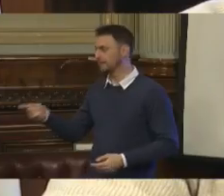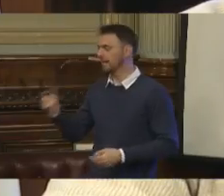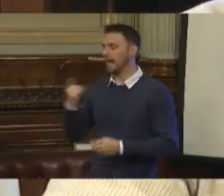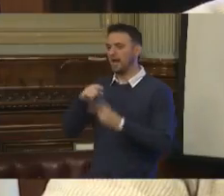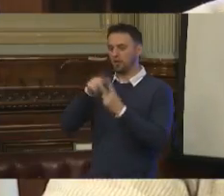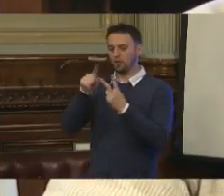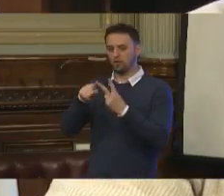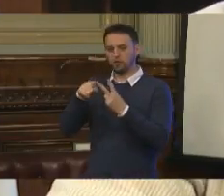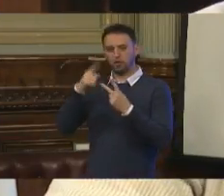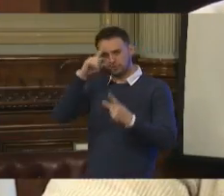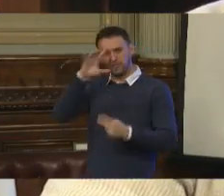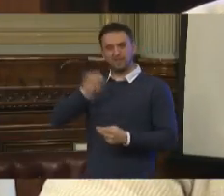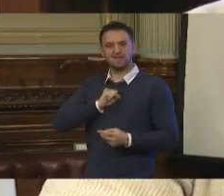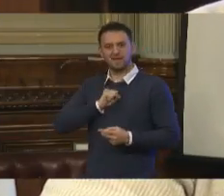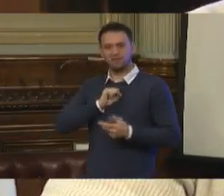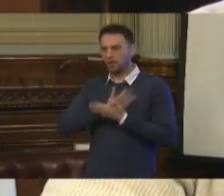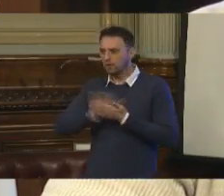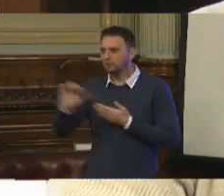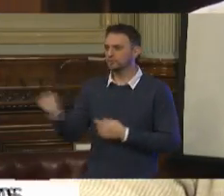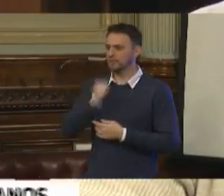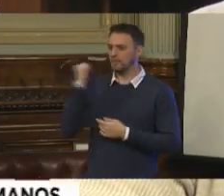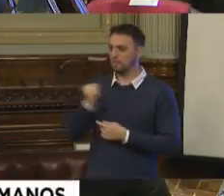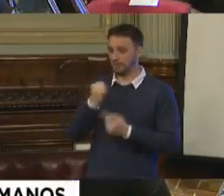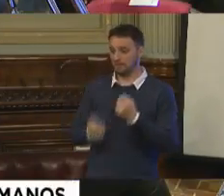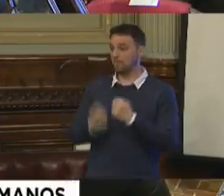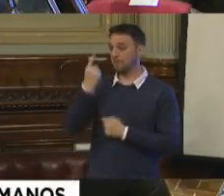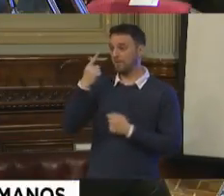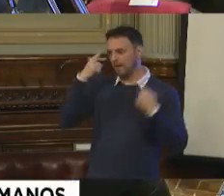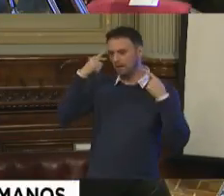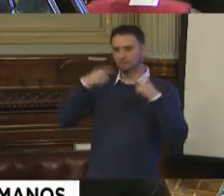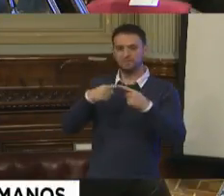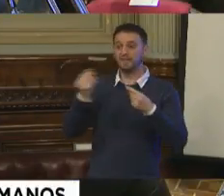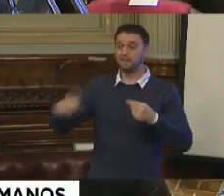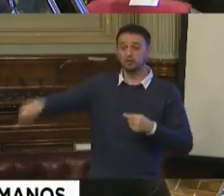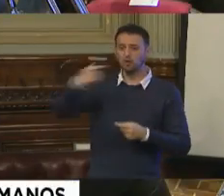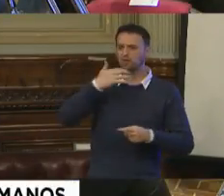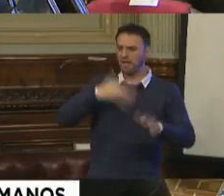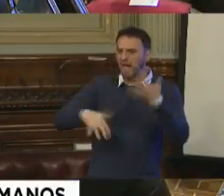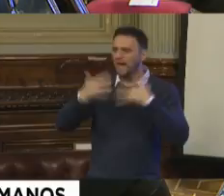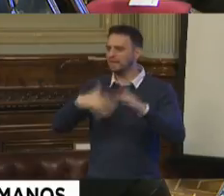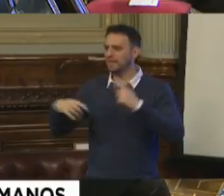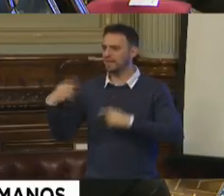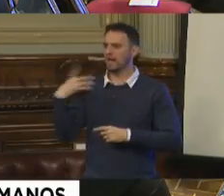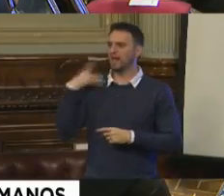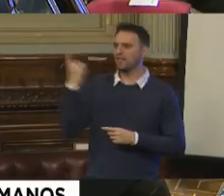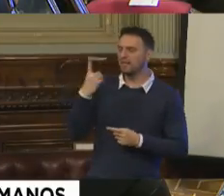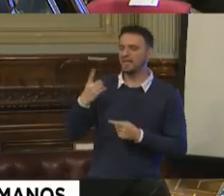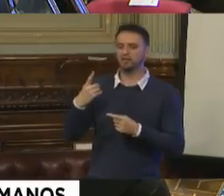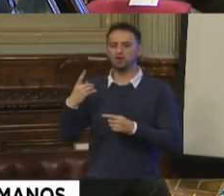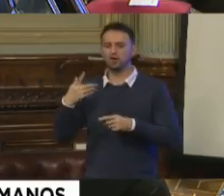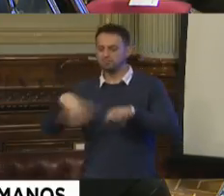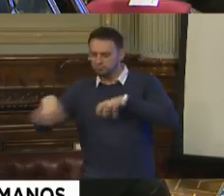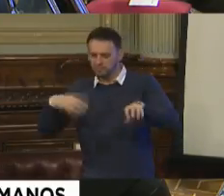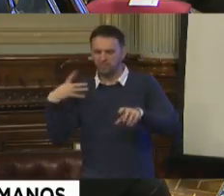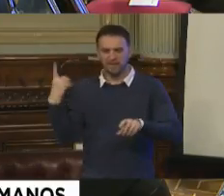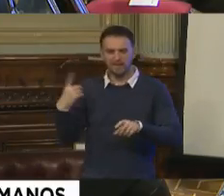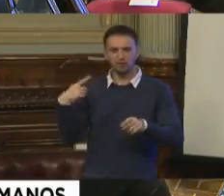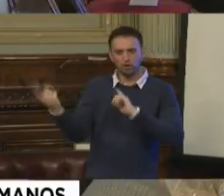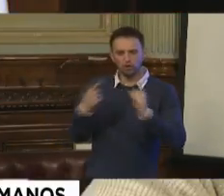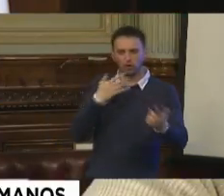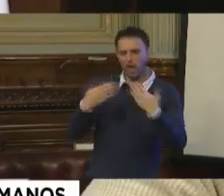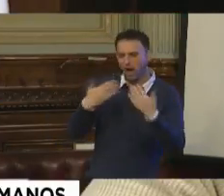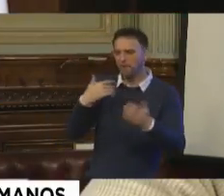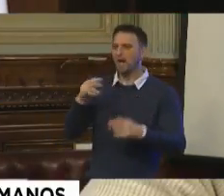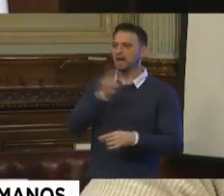dos desafíos muy grandes el primero es entendernos entre nosotros entre los directores entre las direcciones